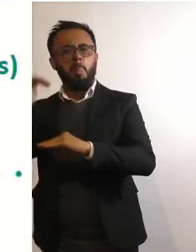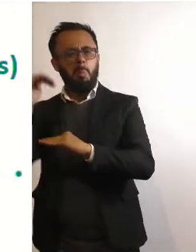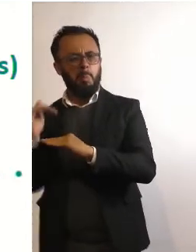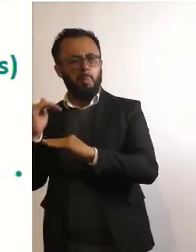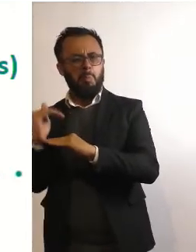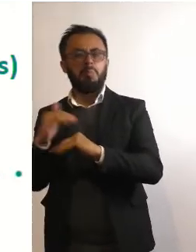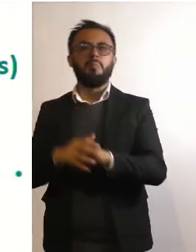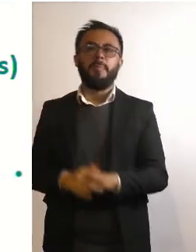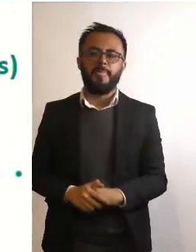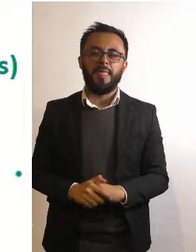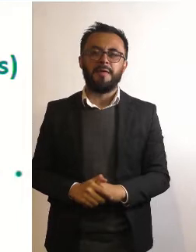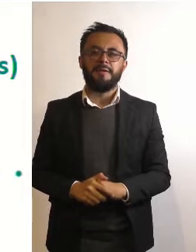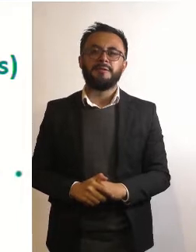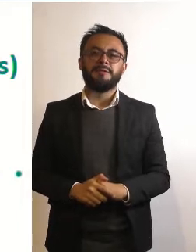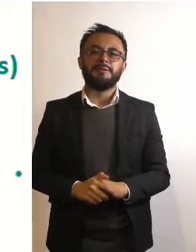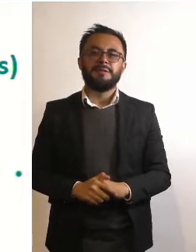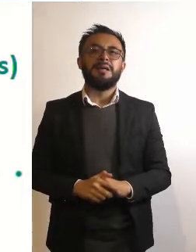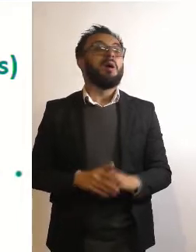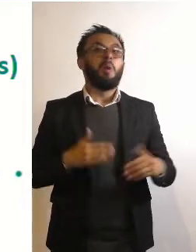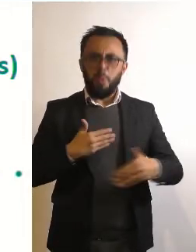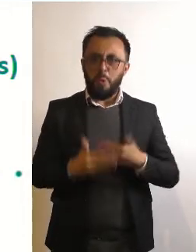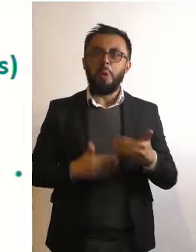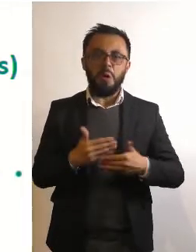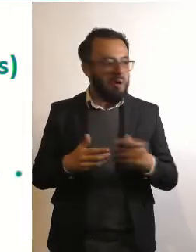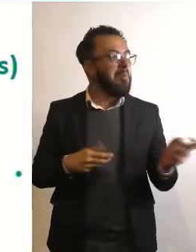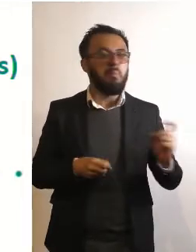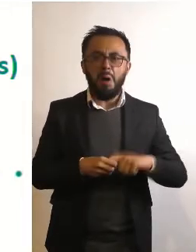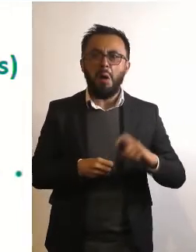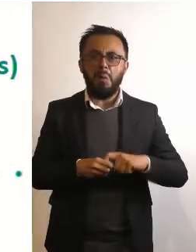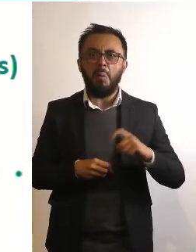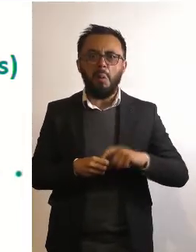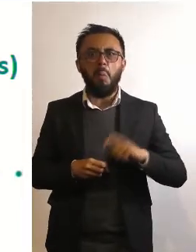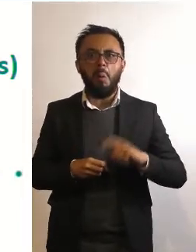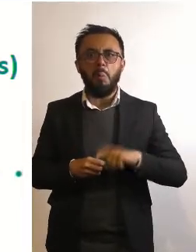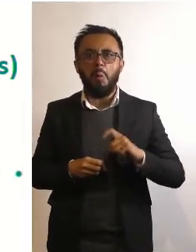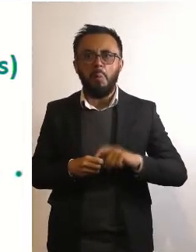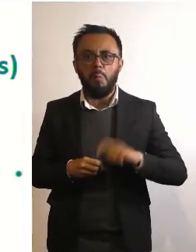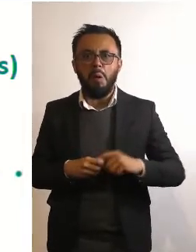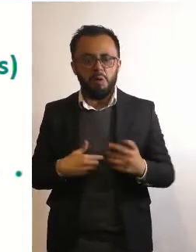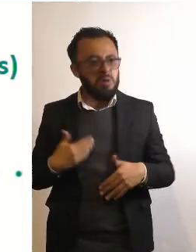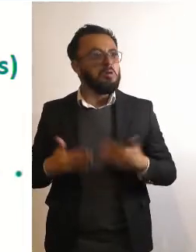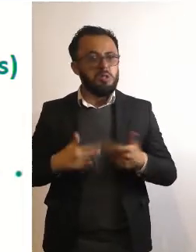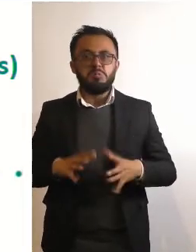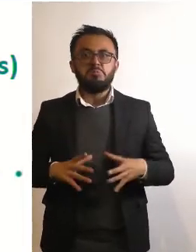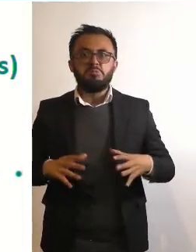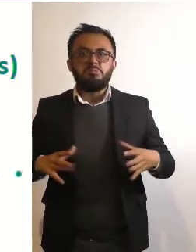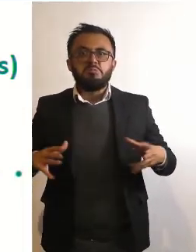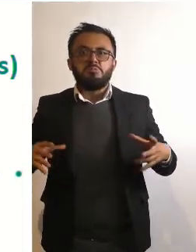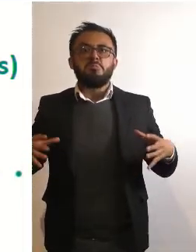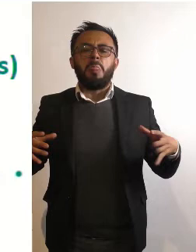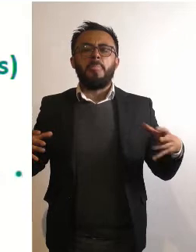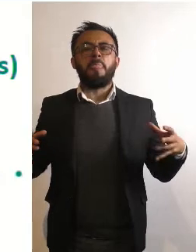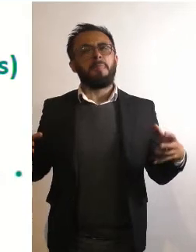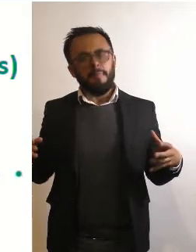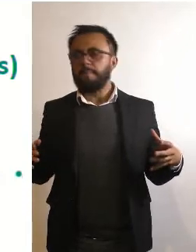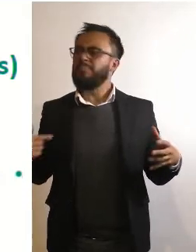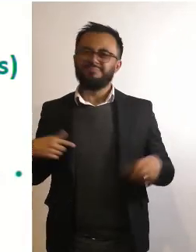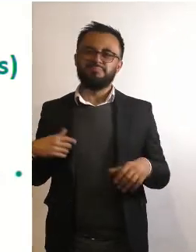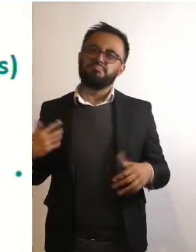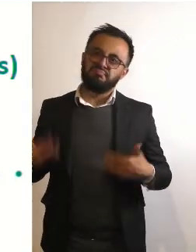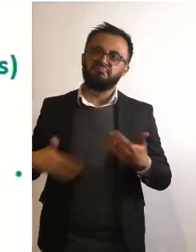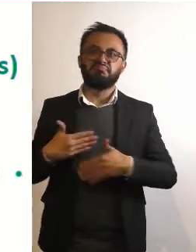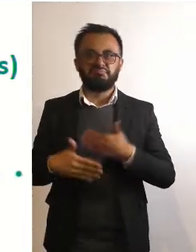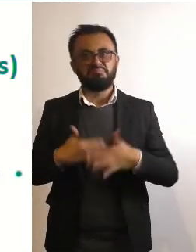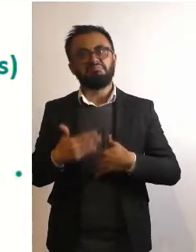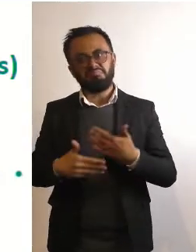teniendo diferentes beneficiarios. Inicialmente comenzamos con un gran número de ellos, ha venido disminuyéndose y se